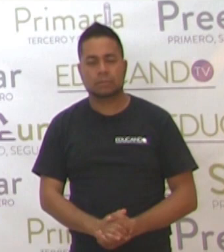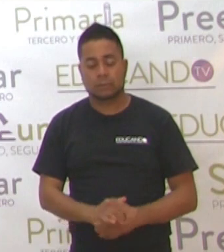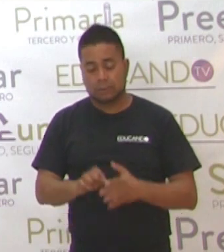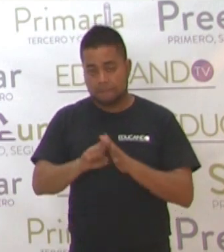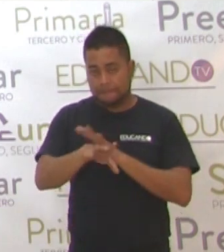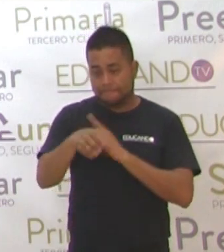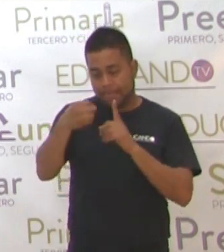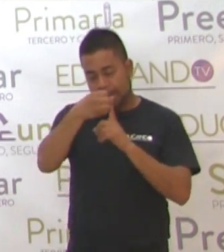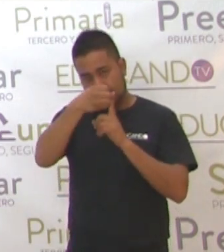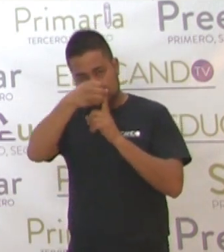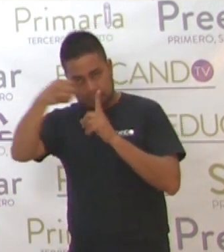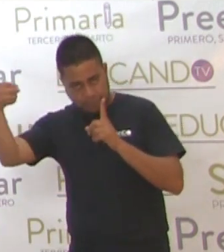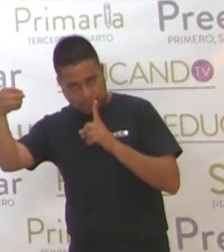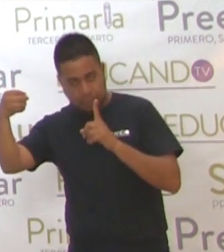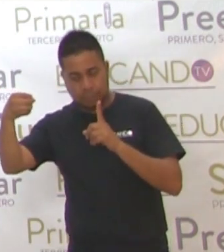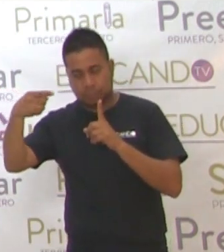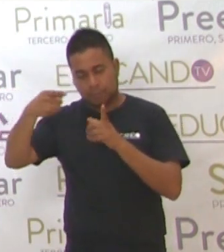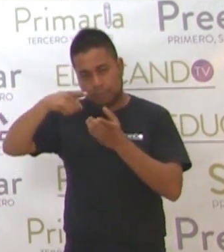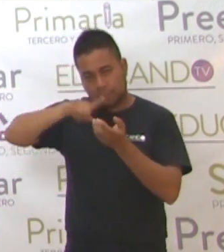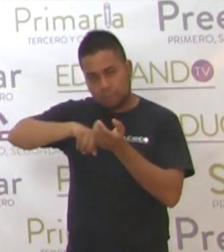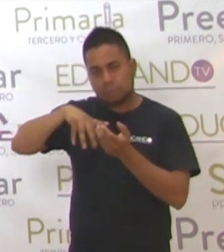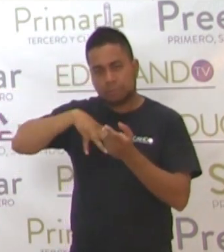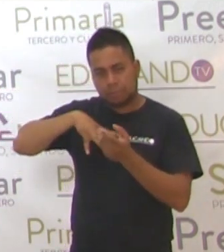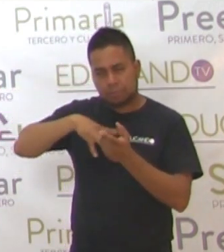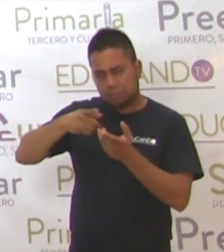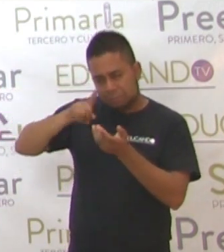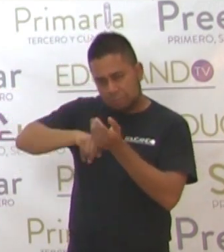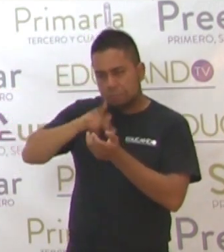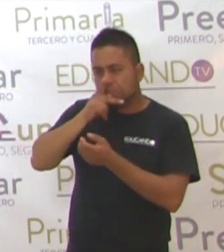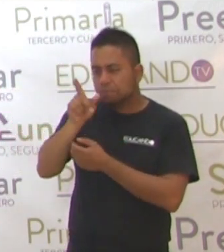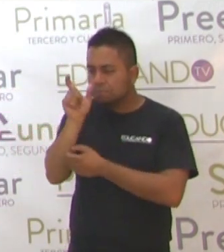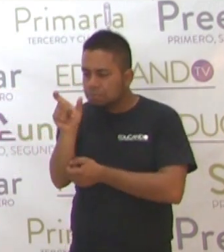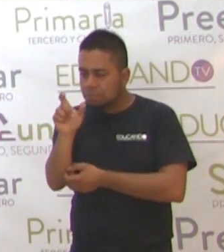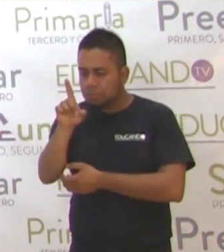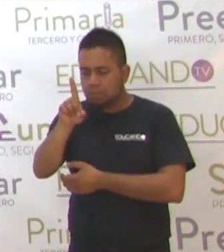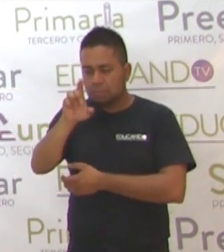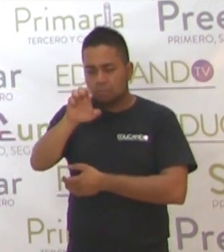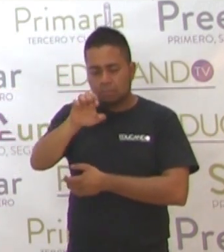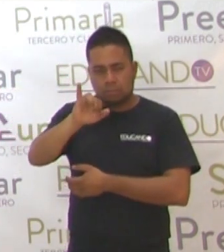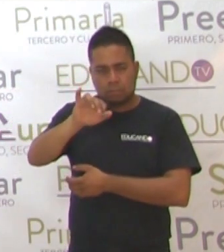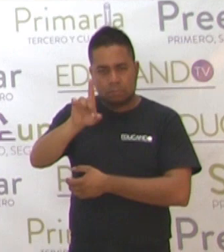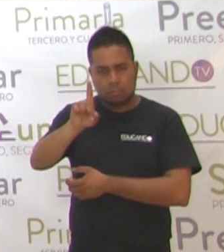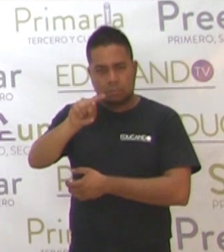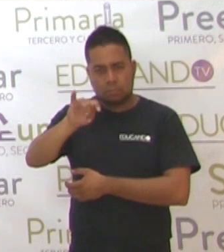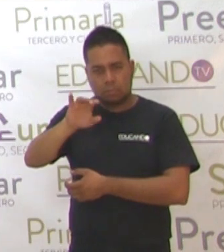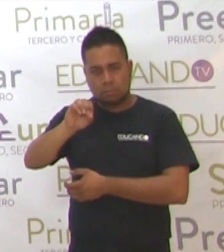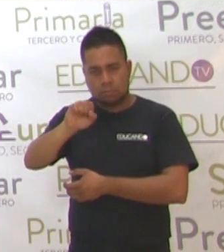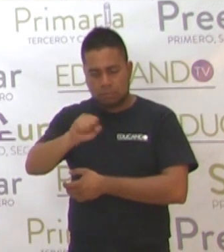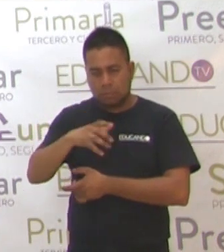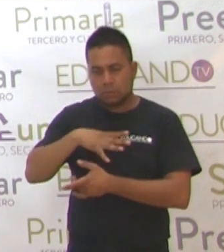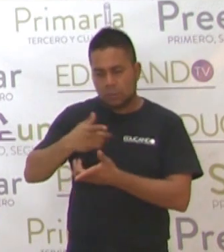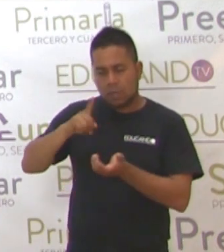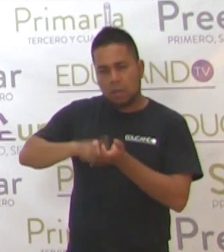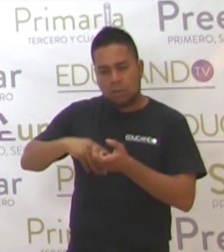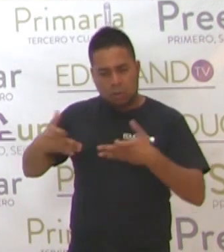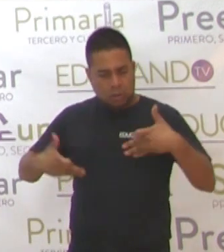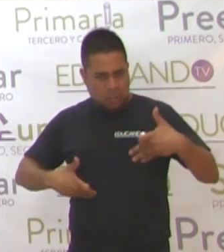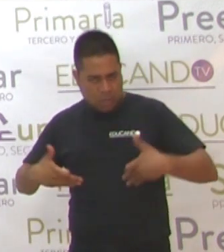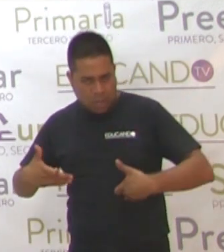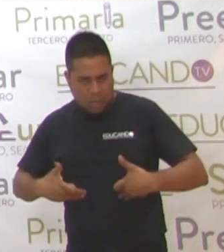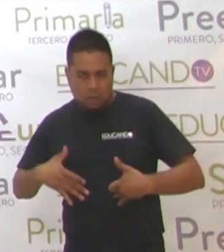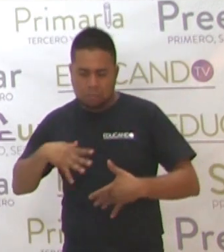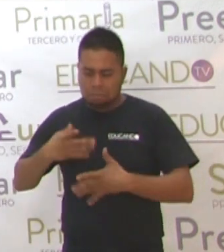oraciones o las oraciones donde existen de dípticos regularmente te las vas a encontrar en obras de teatro en guiones de radio